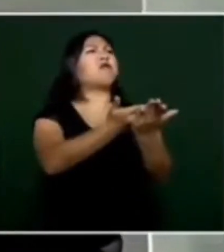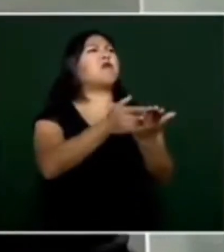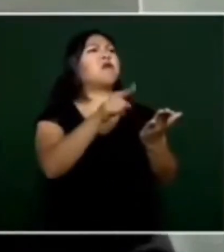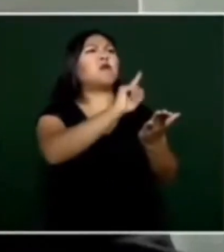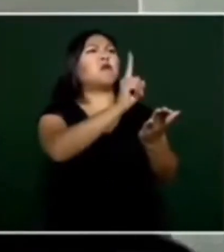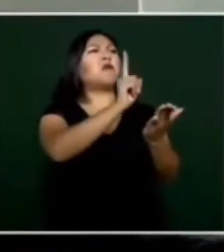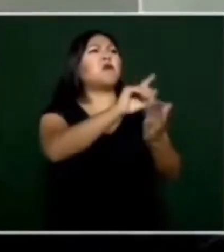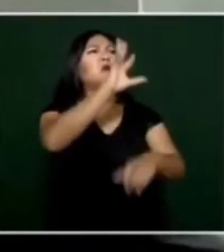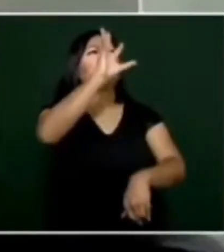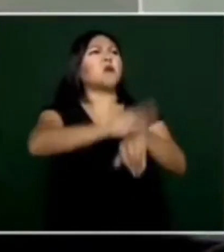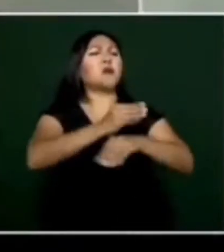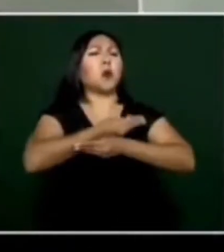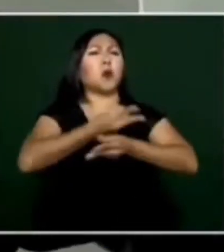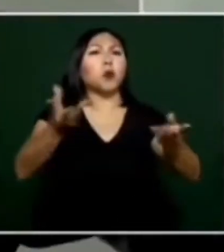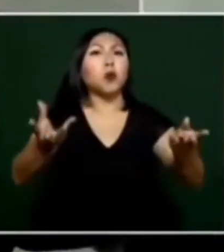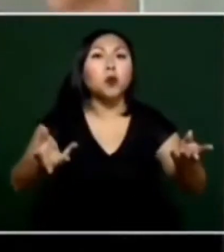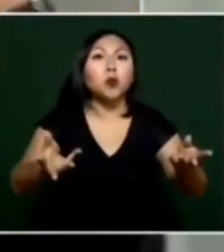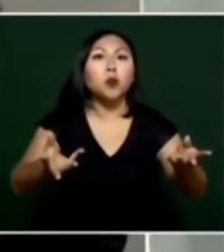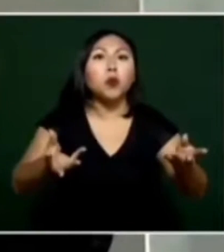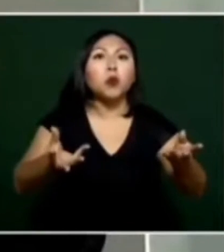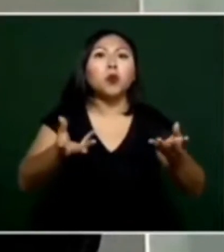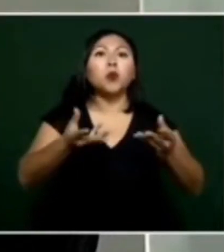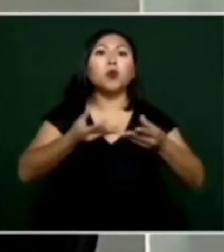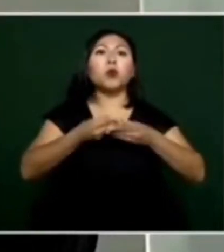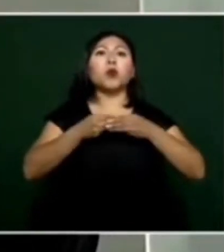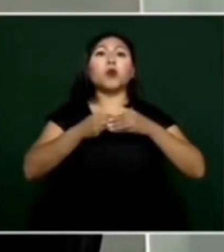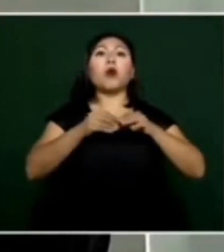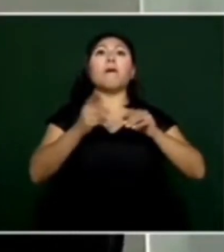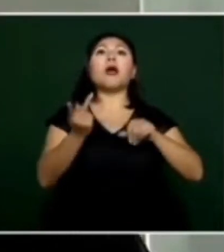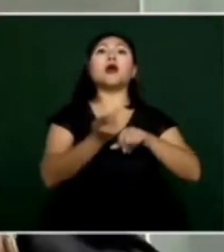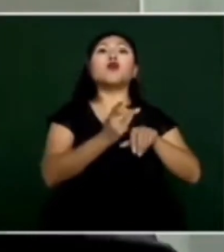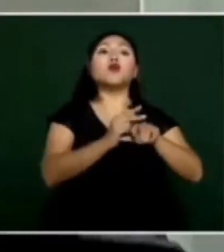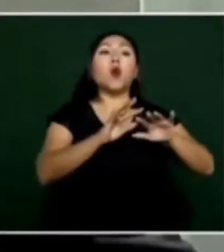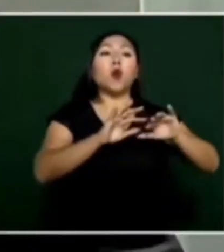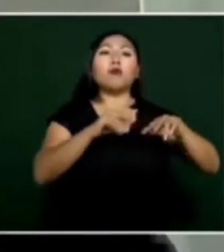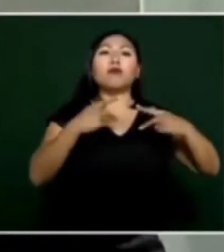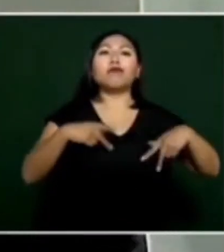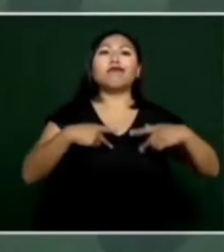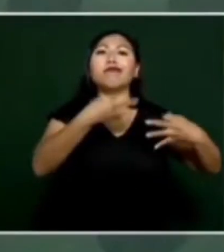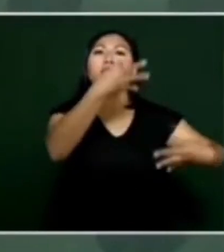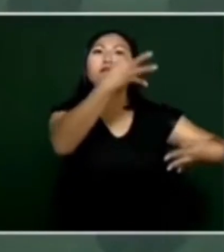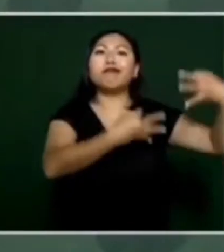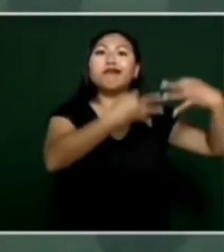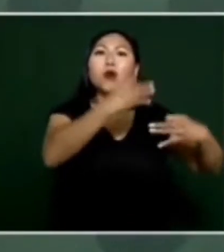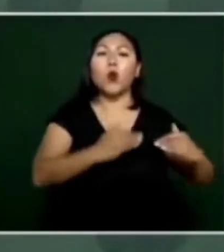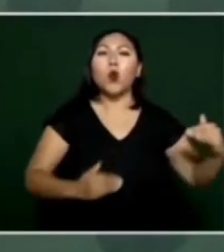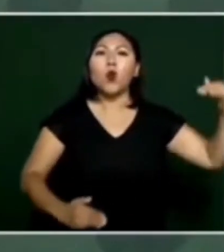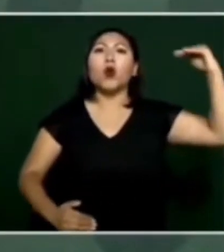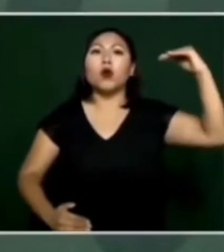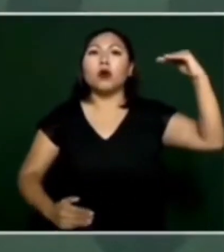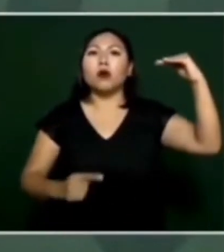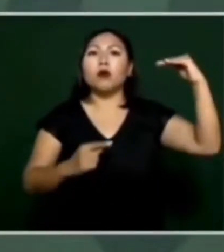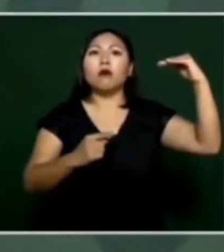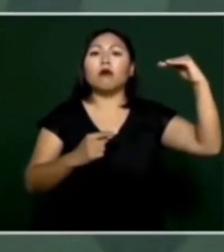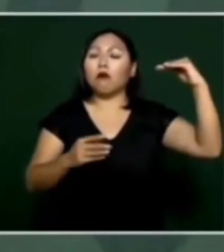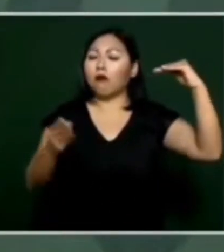La gobernadora de Chihuahua, el gobernador de Coahuila, de inmediato.